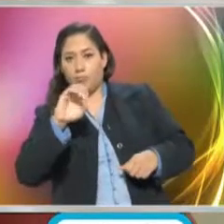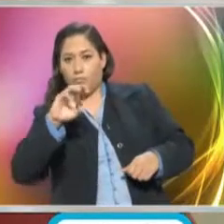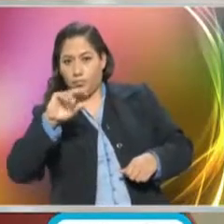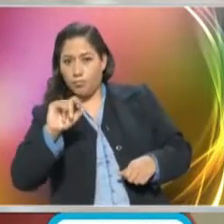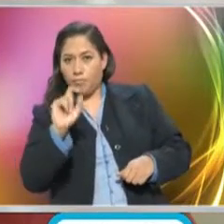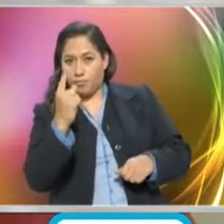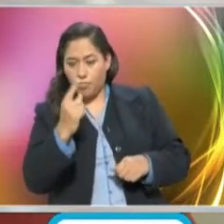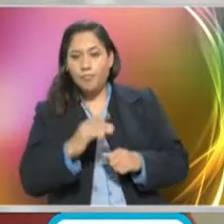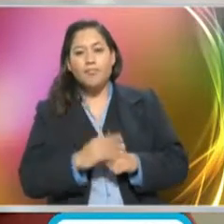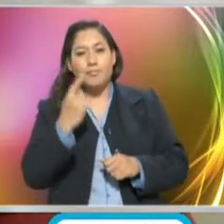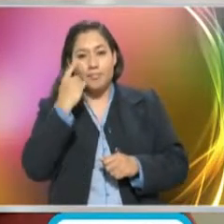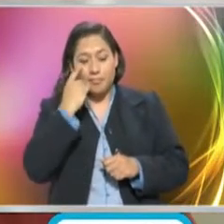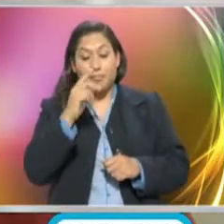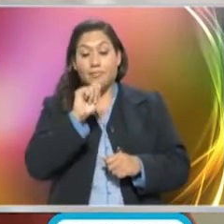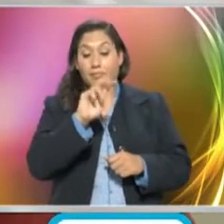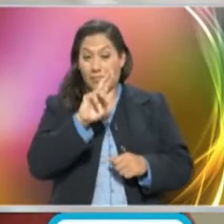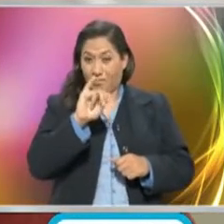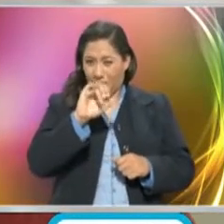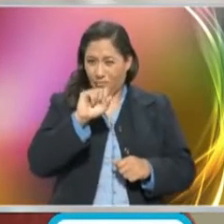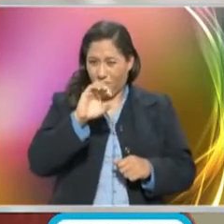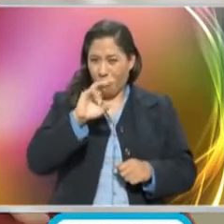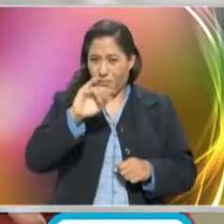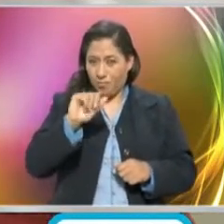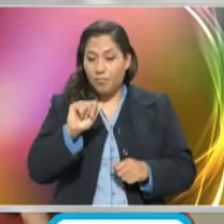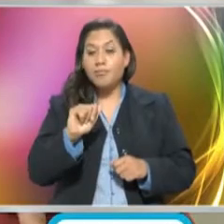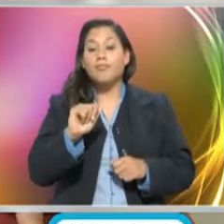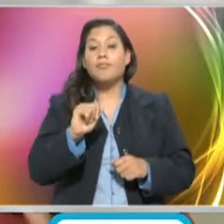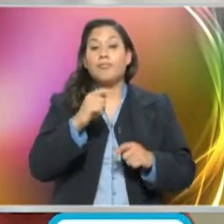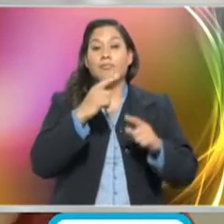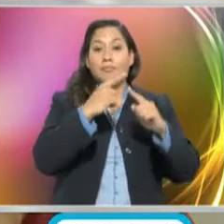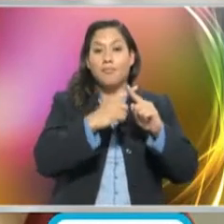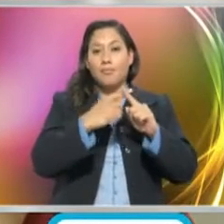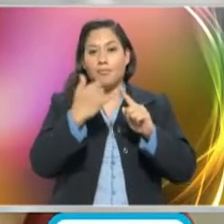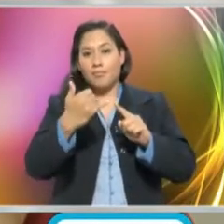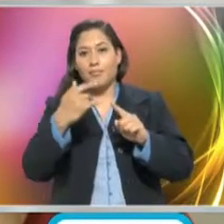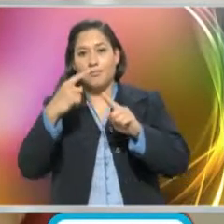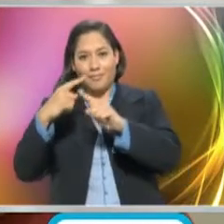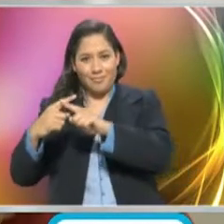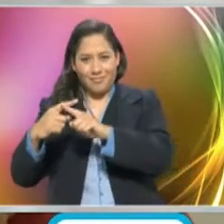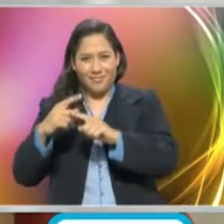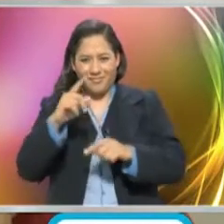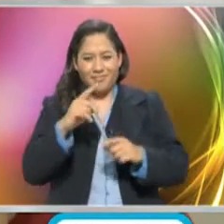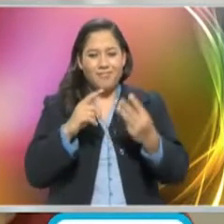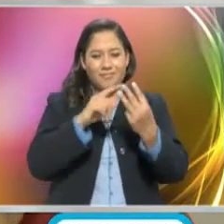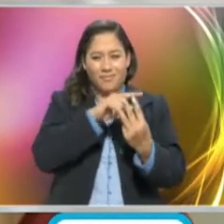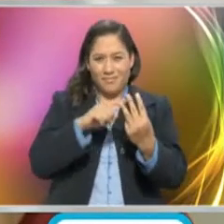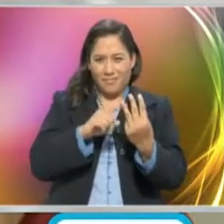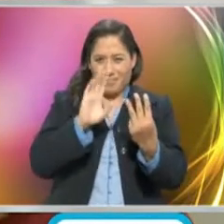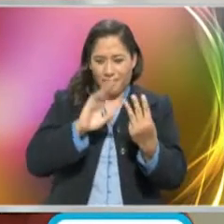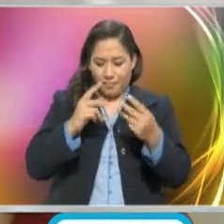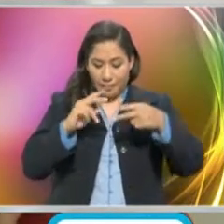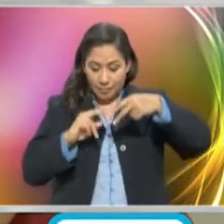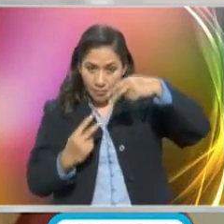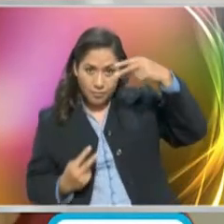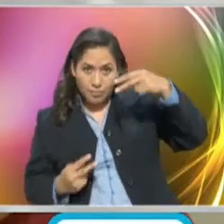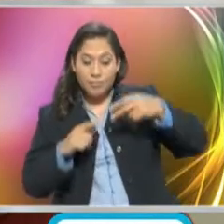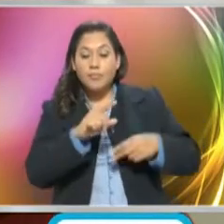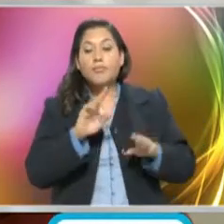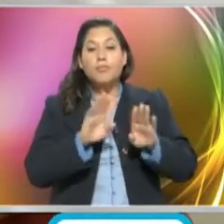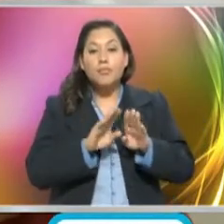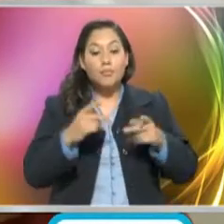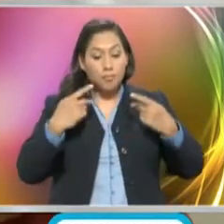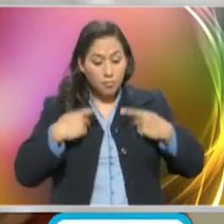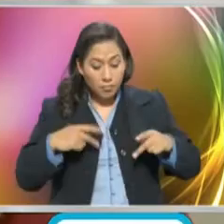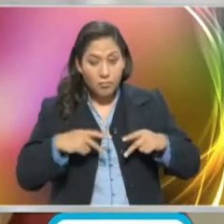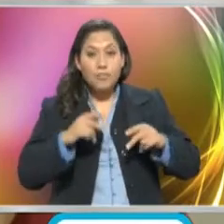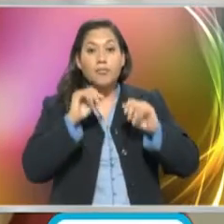Mira, Trisomía 21 surge exactamente con un grupo de madres, ¿no? Vemos la necesidad de gestionar como sociedad